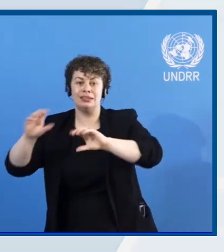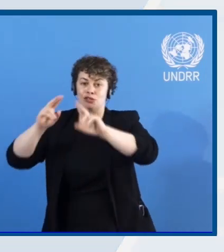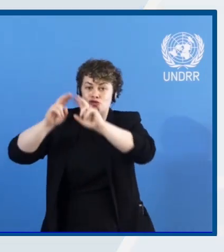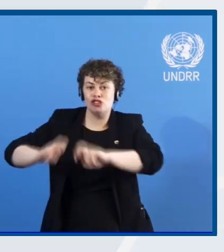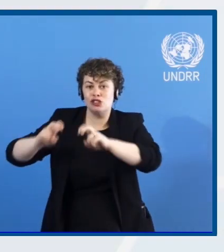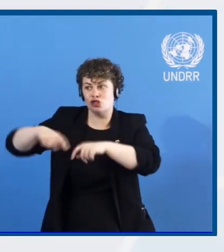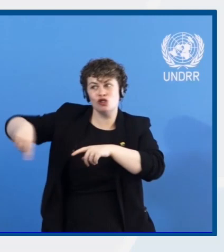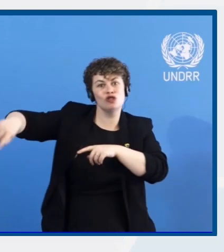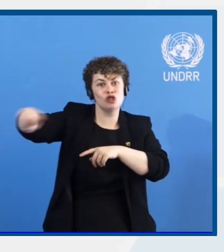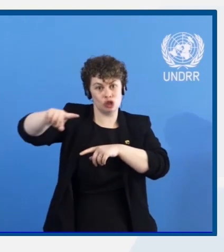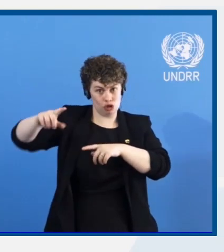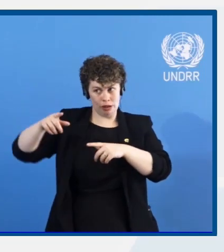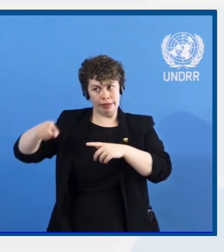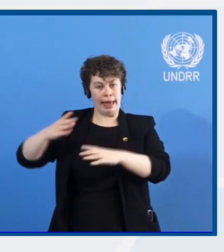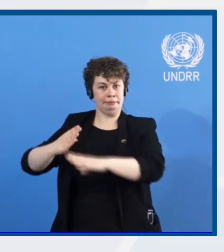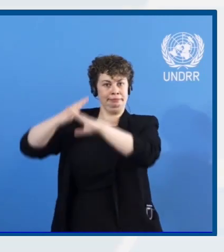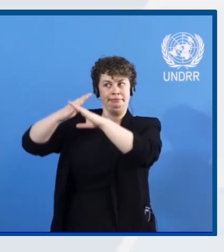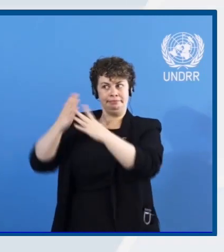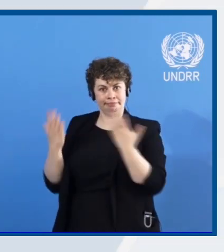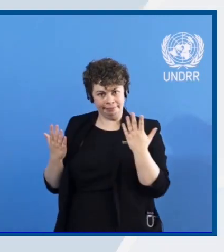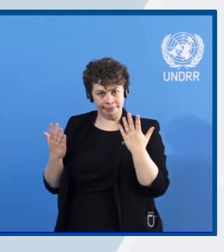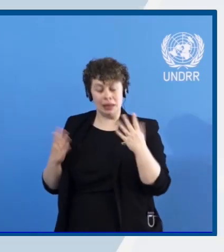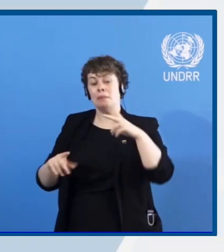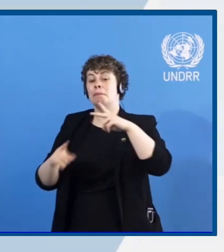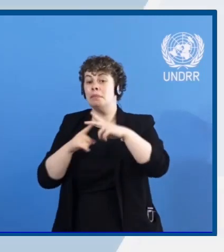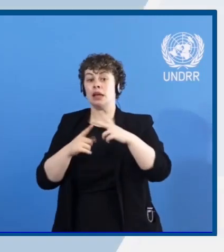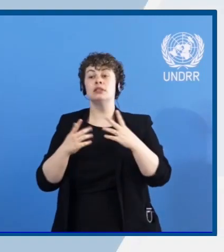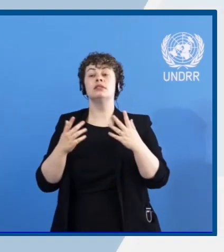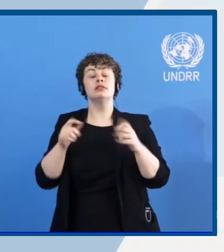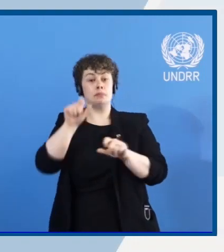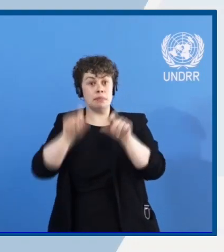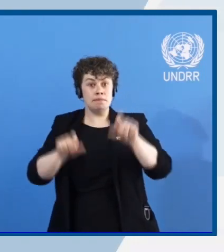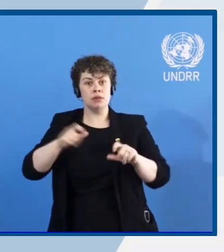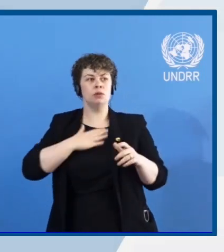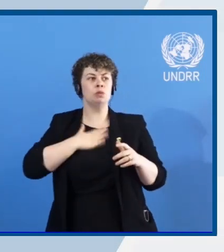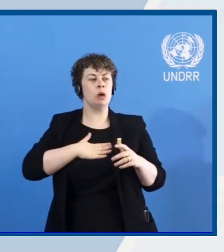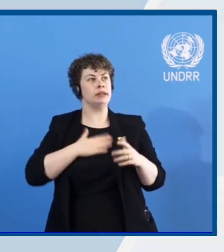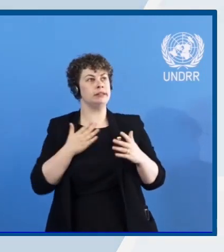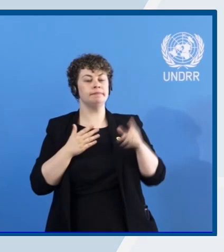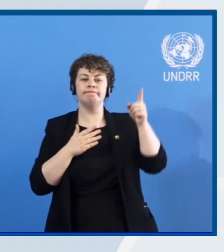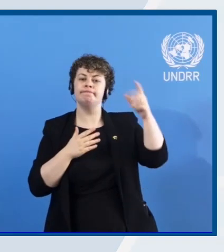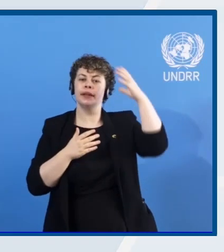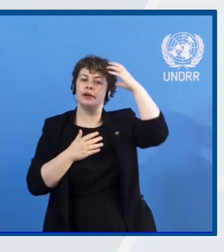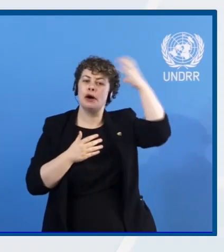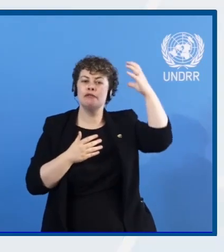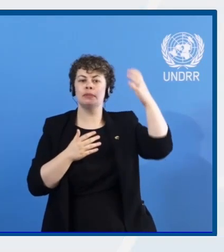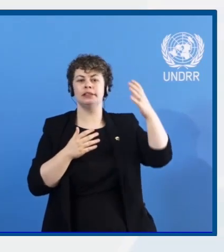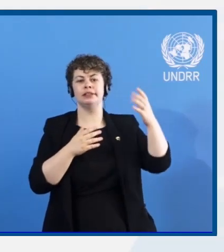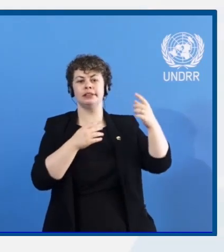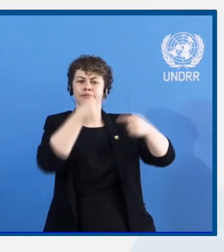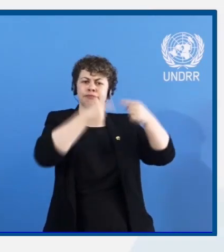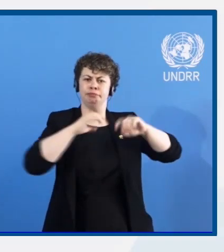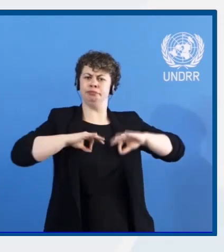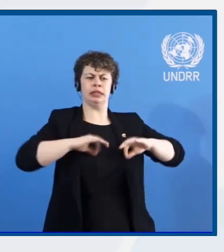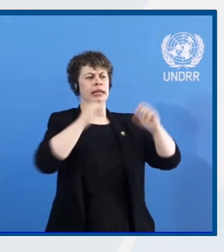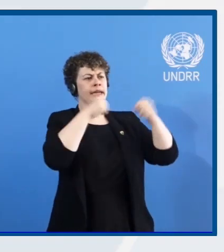decisiones. Entonces, en realidad lo que yo tendría que señalar es que en este momento es cuando se está dando paso